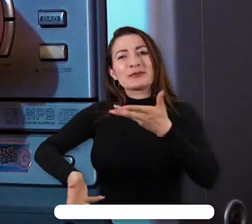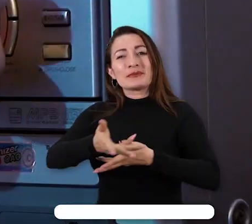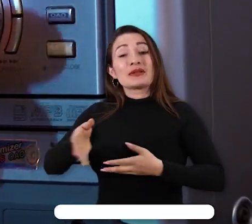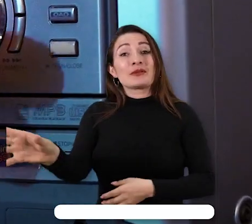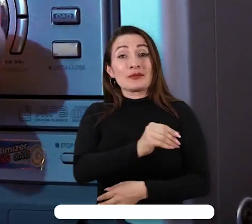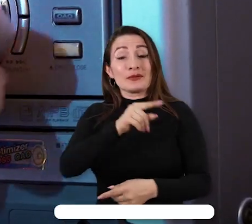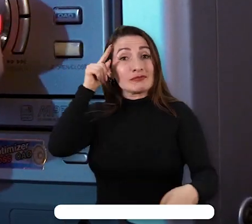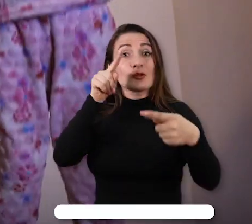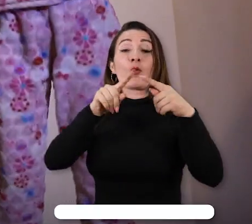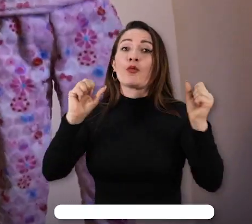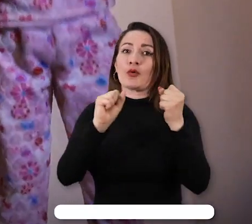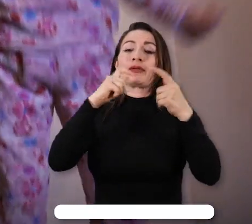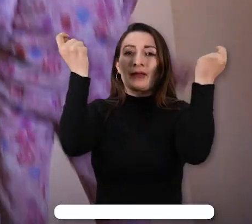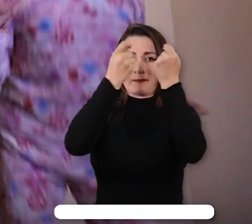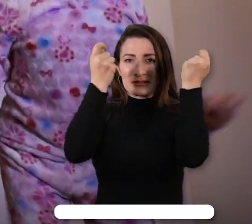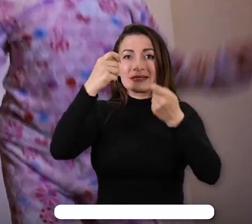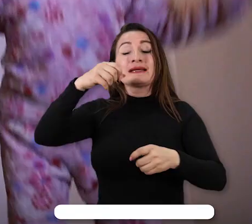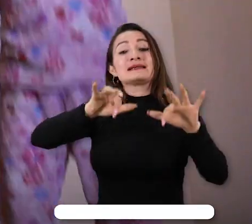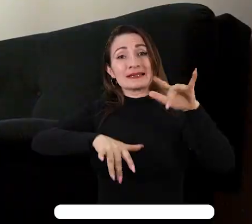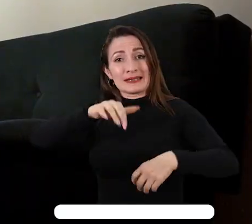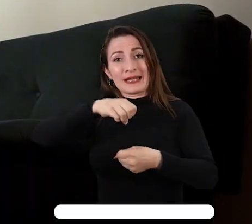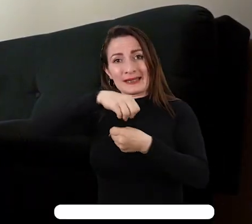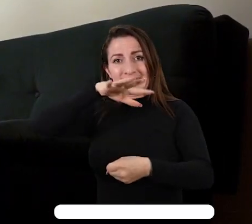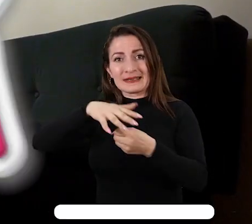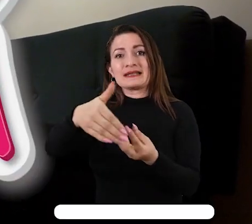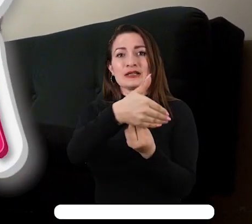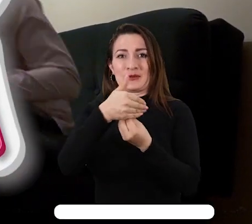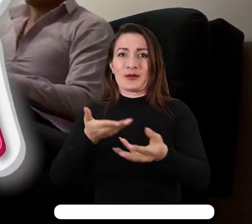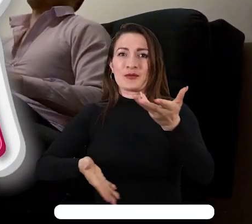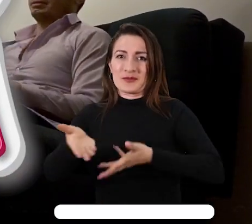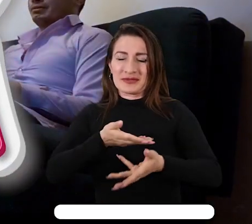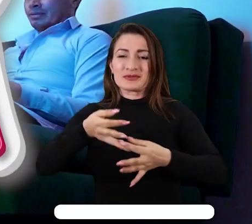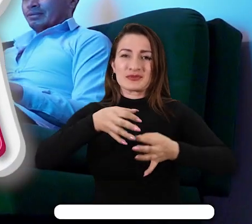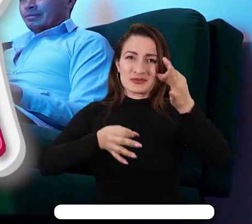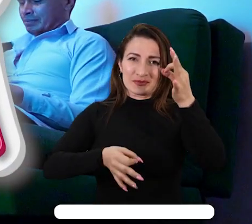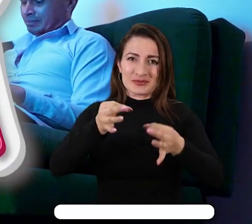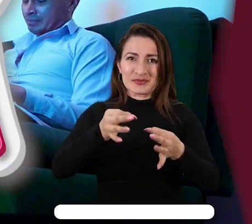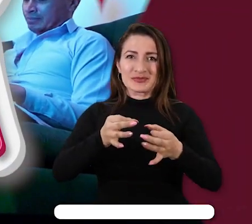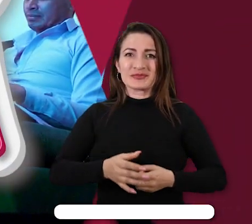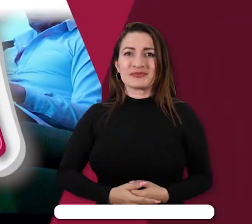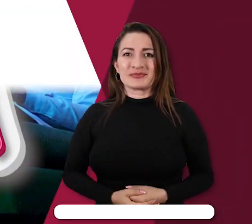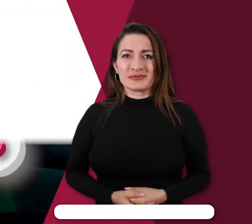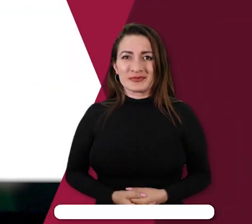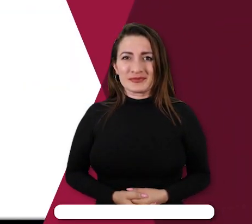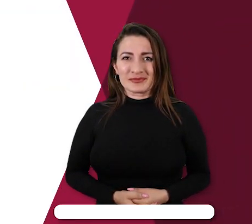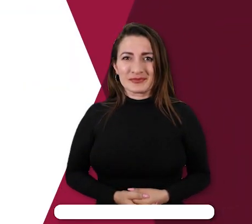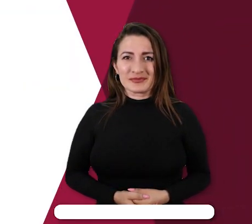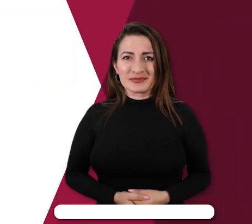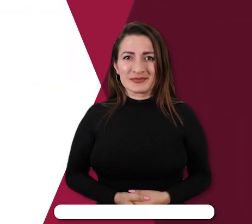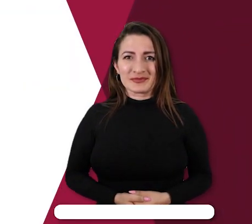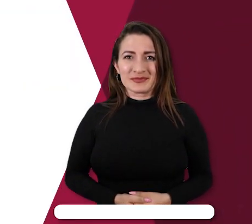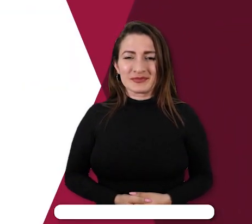volumen. ¡Gol! La convivencia la logramos entre todos. Hazlo por Bogotá. Una campaña de la Secretaría Distrital de Seguridad, Convivencia y Justicia.